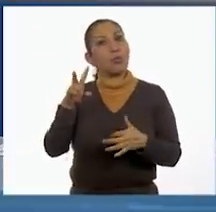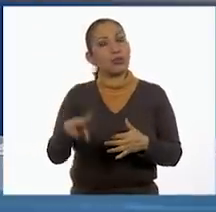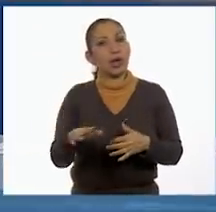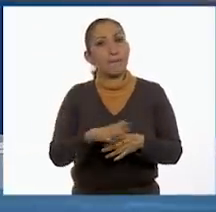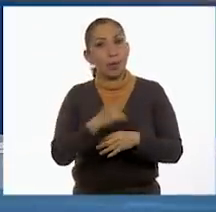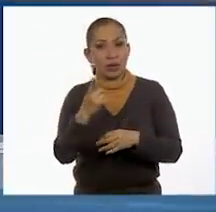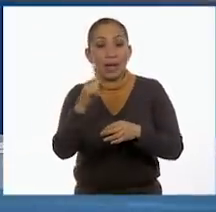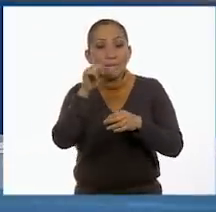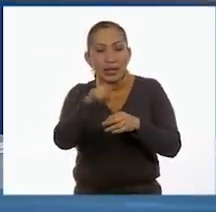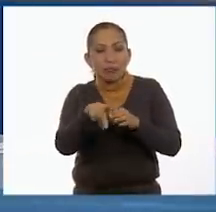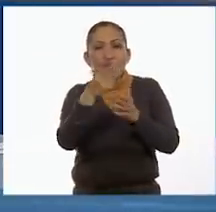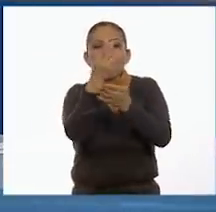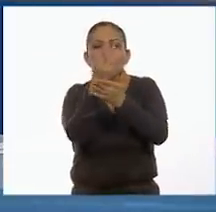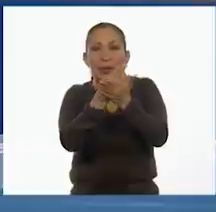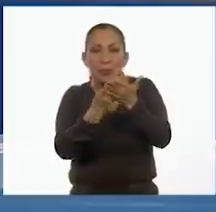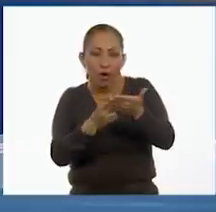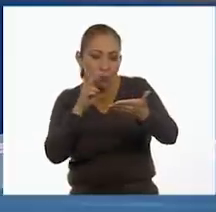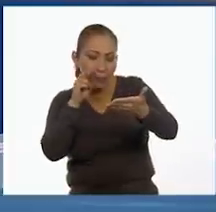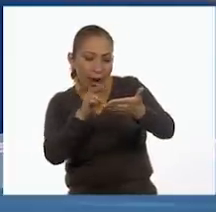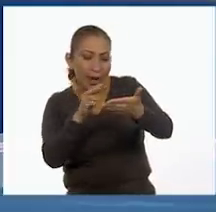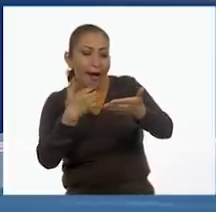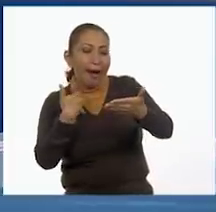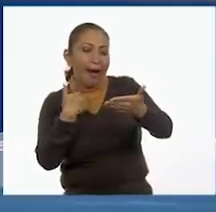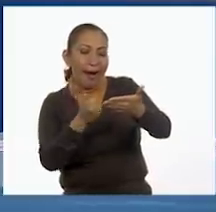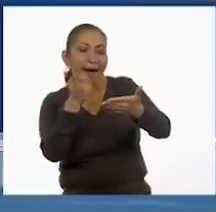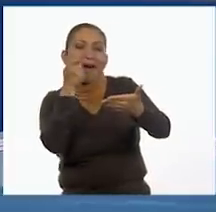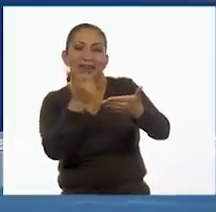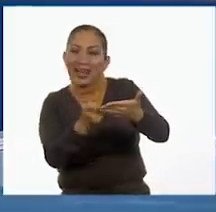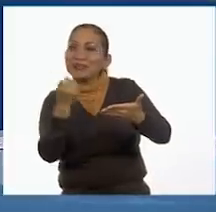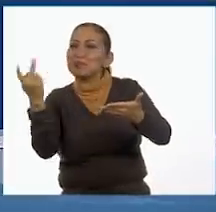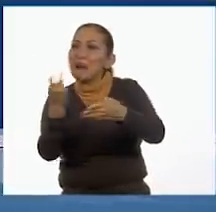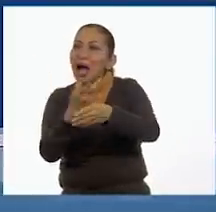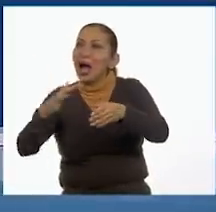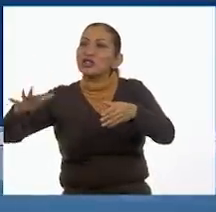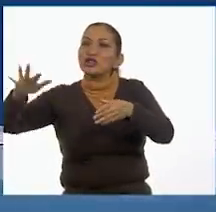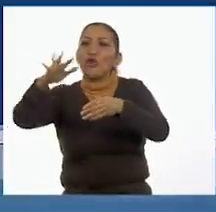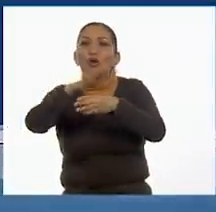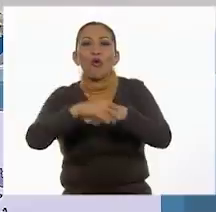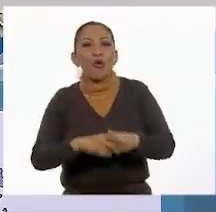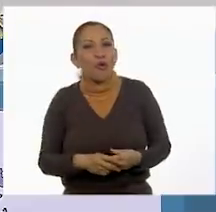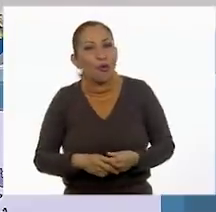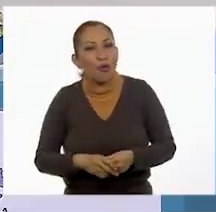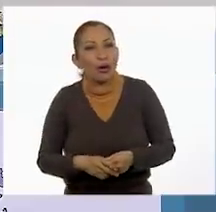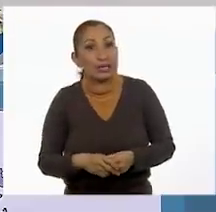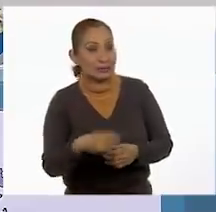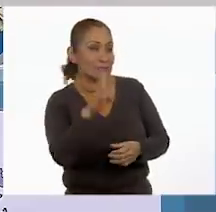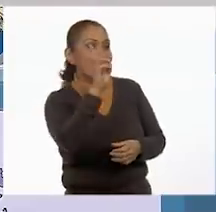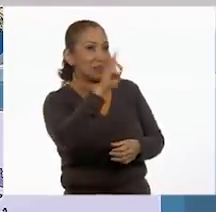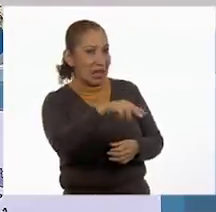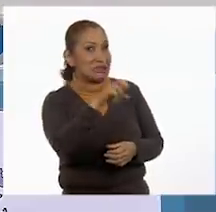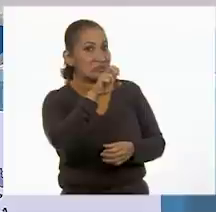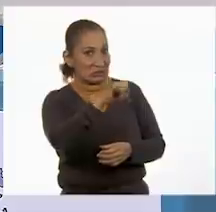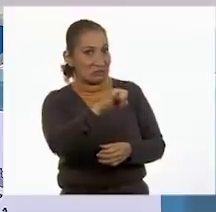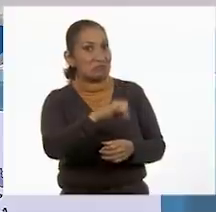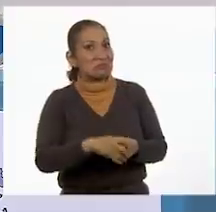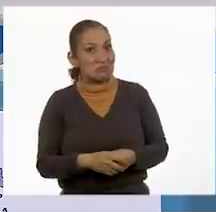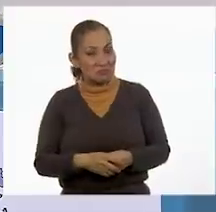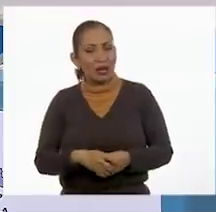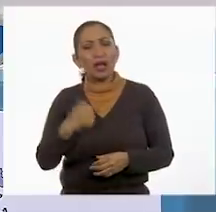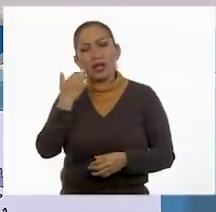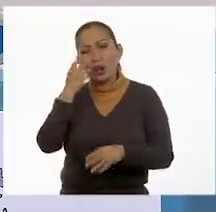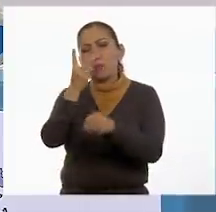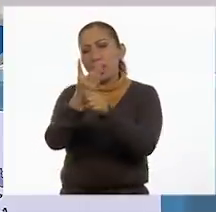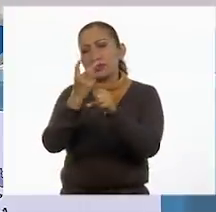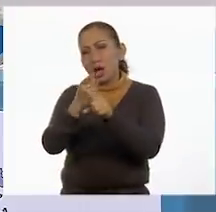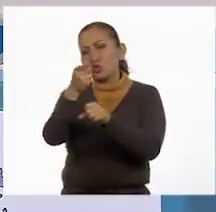Porque por medio de los dibujos podían entender lo que sucedía. Exacto, Ton, muy bien. Wow. Quiero